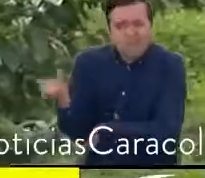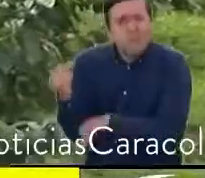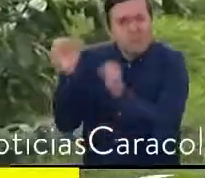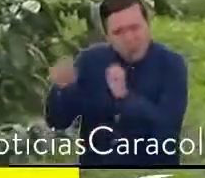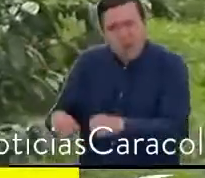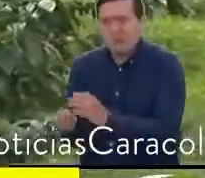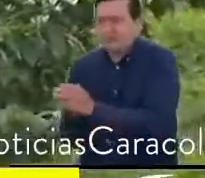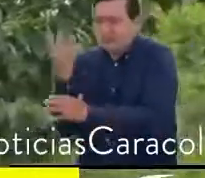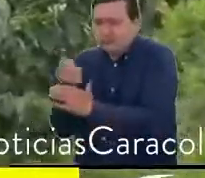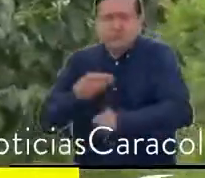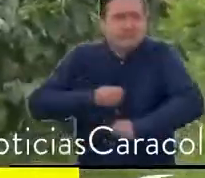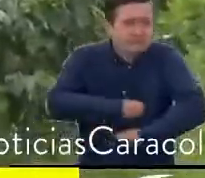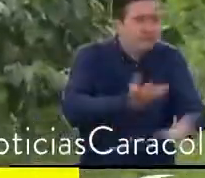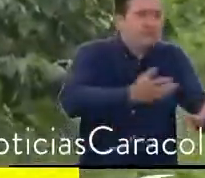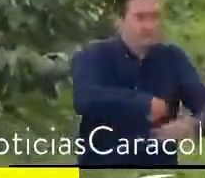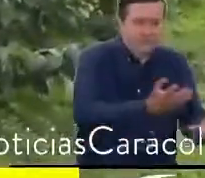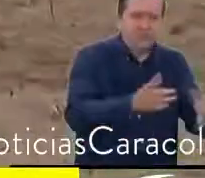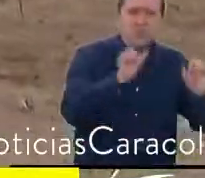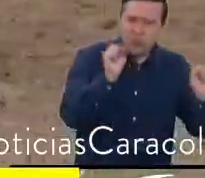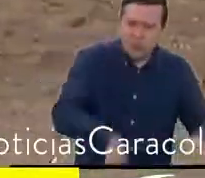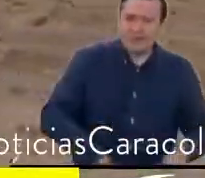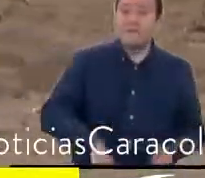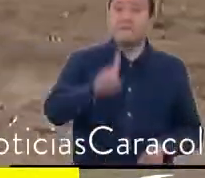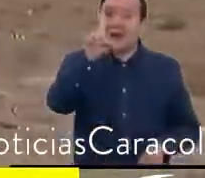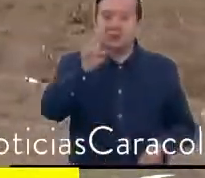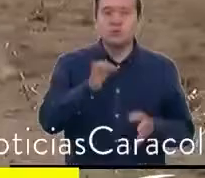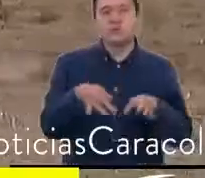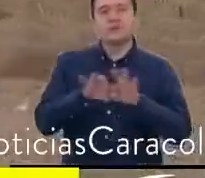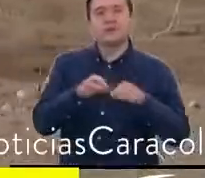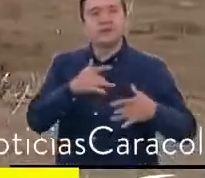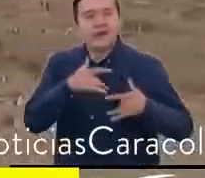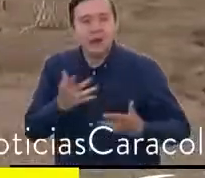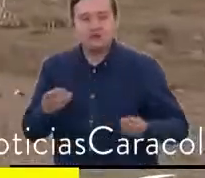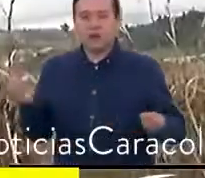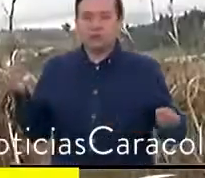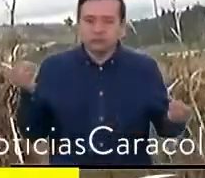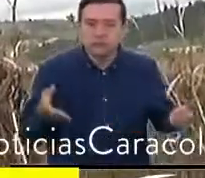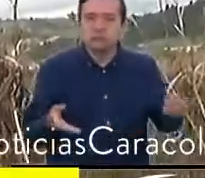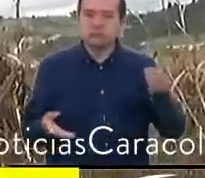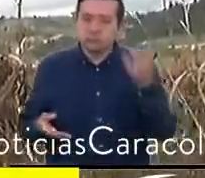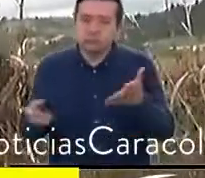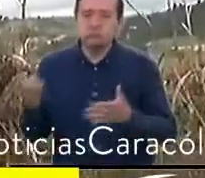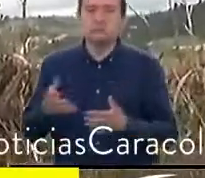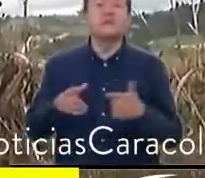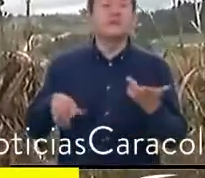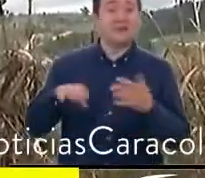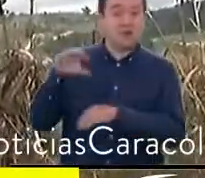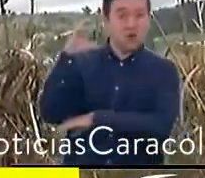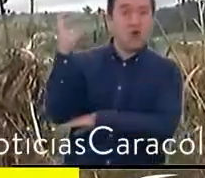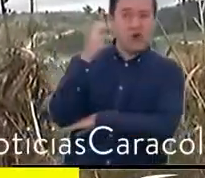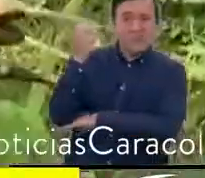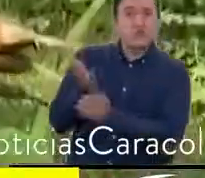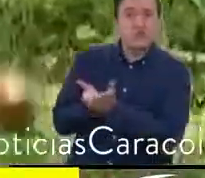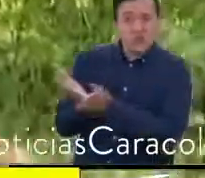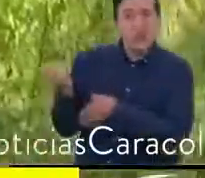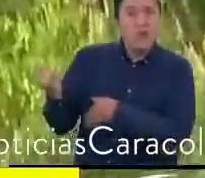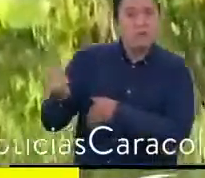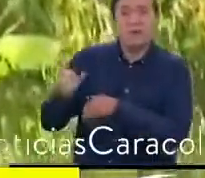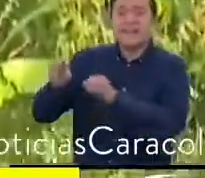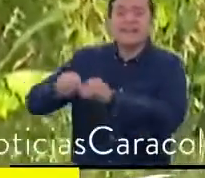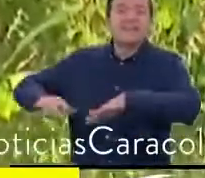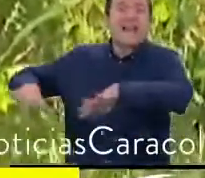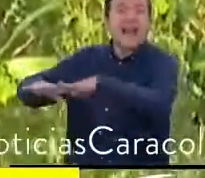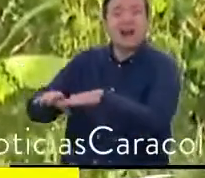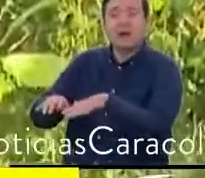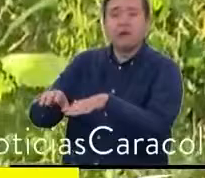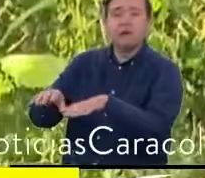Para comenzar, debemos contagiarnos de generosidad. Nuestro país tiene todavía tierras que no se aprovechan, pero desgraciadamente en nuestro